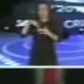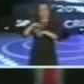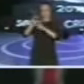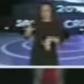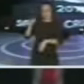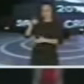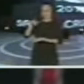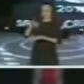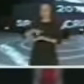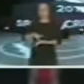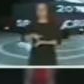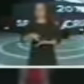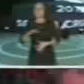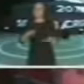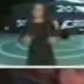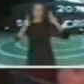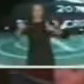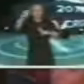actuación. Gracias.